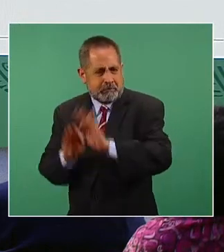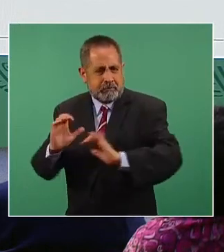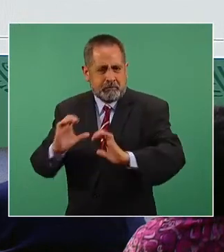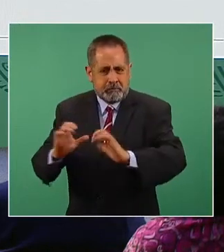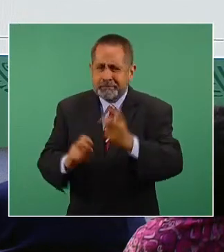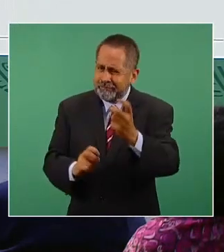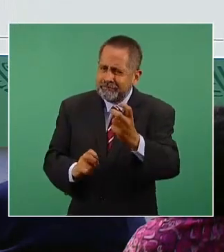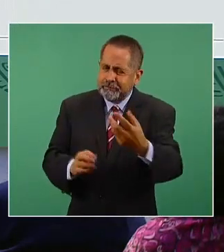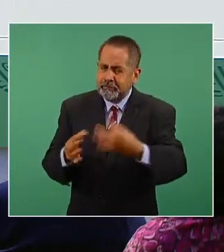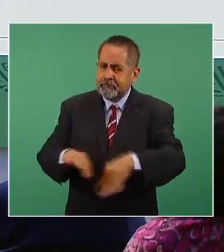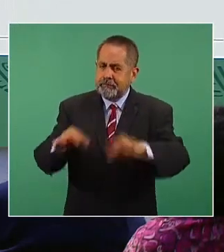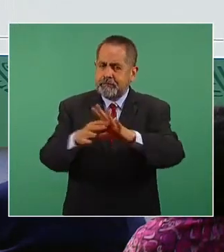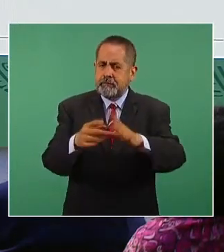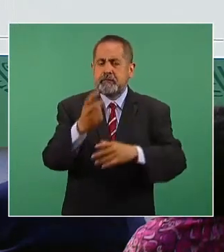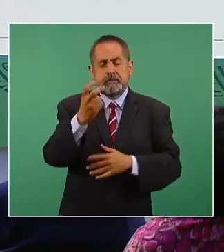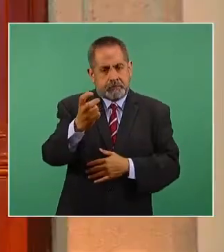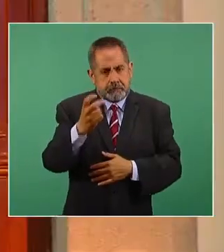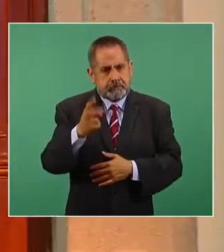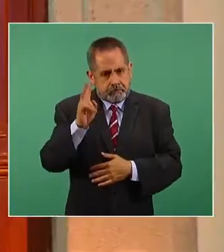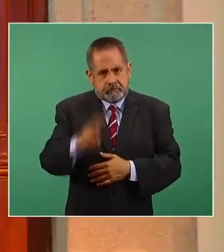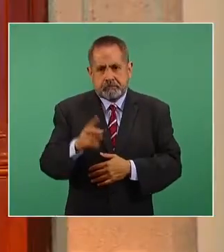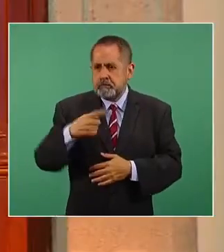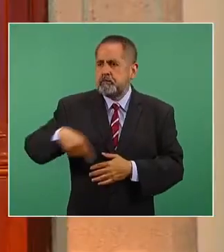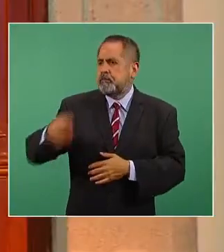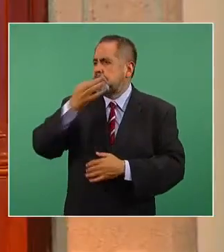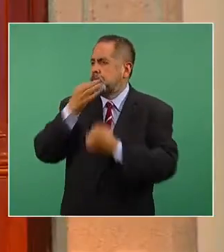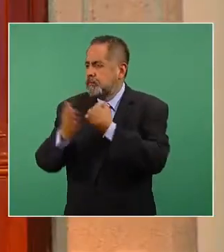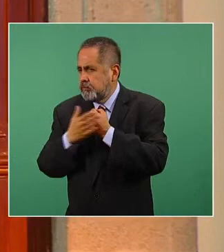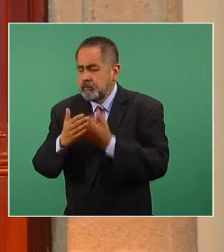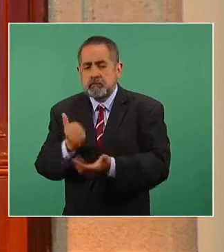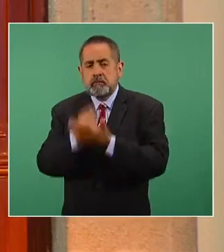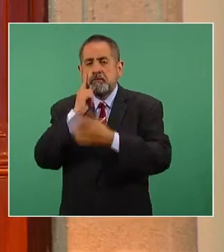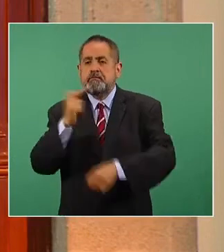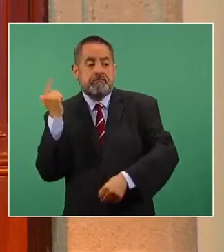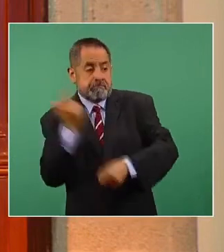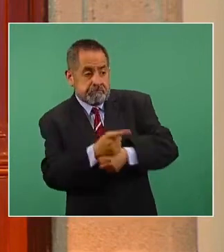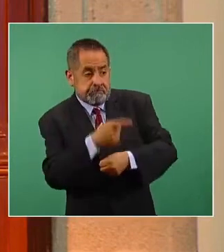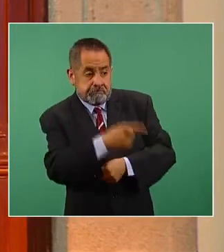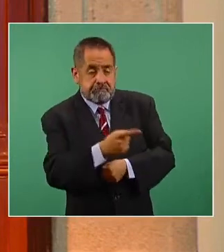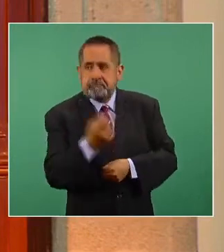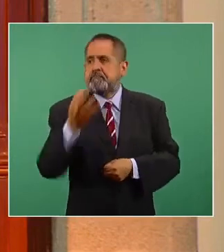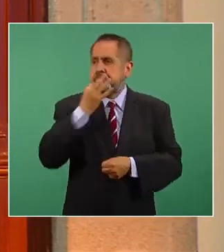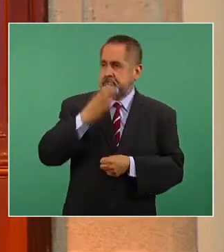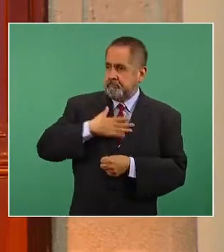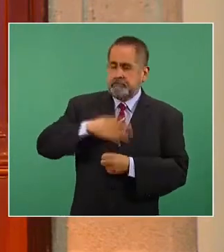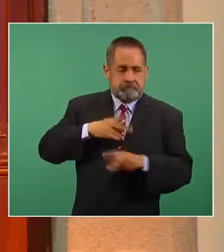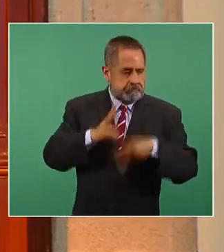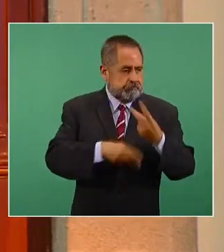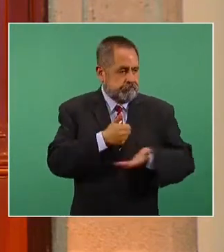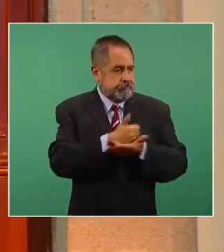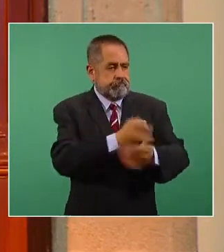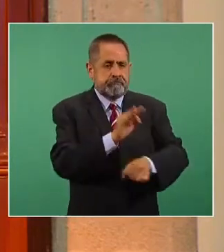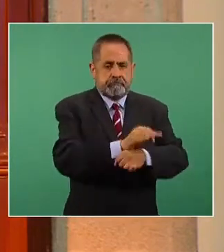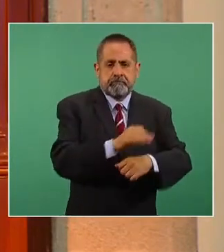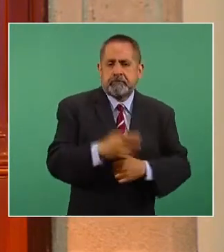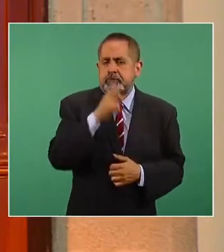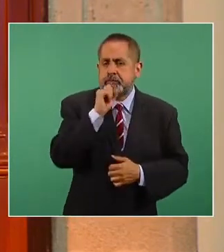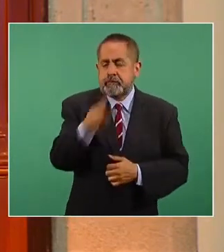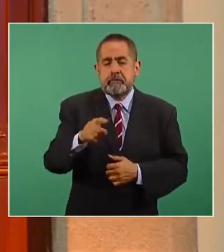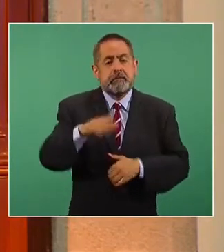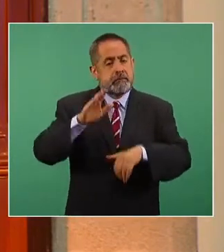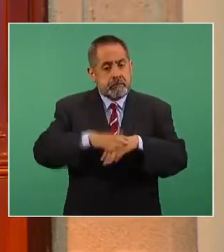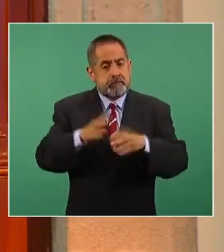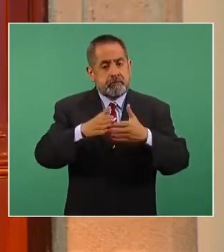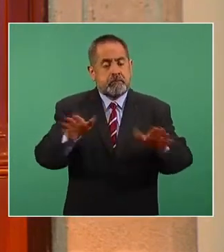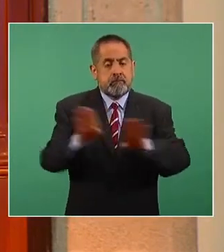es tan importante que este personal ayude en esa identificación. Y después también estamos buscando